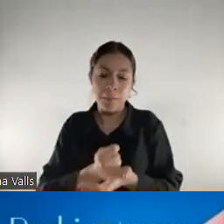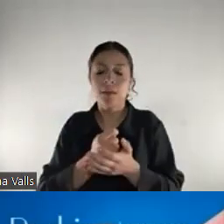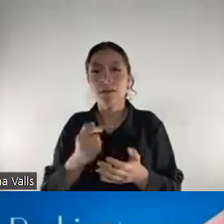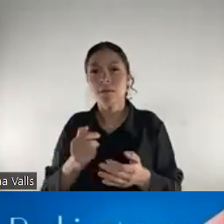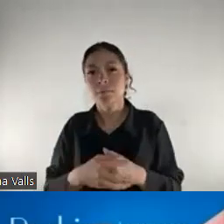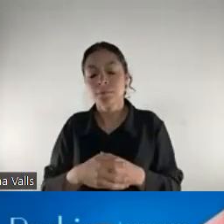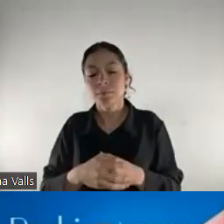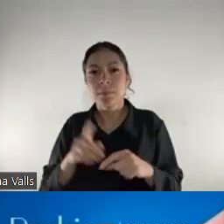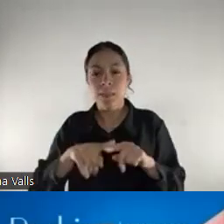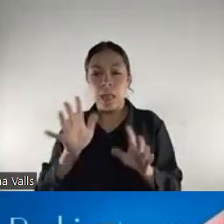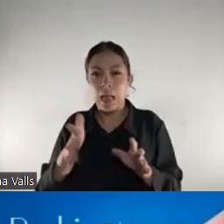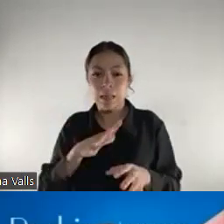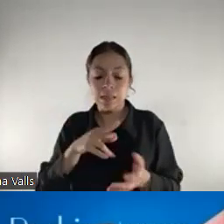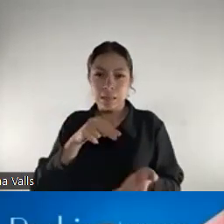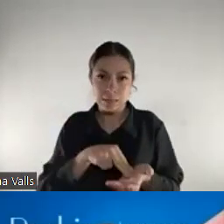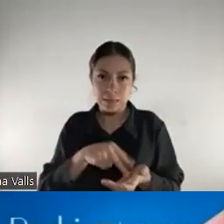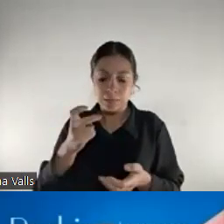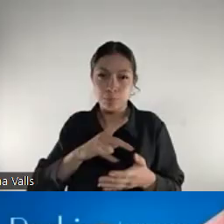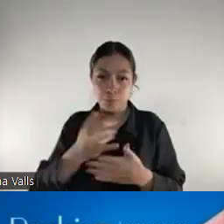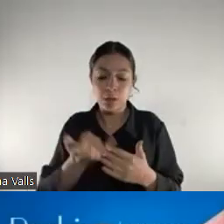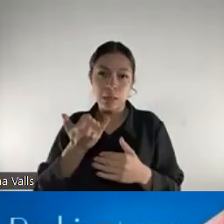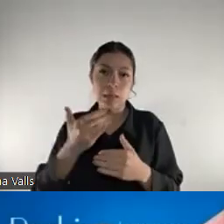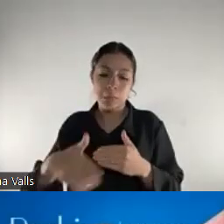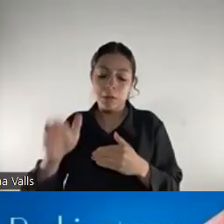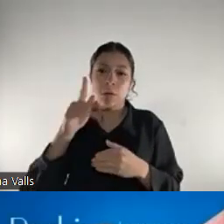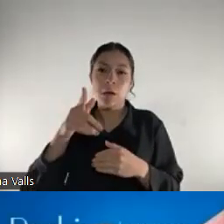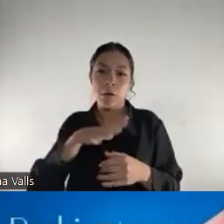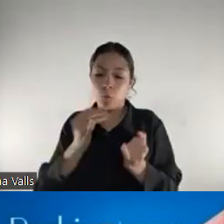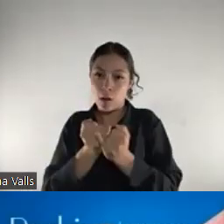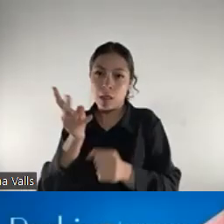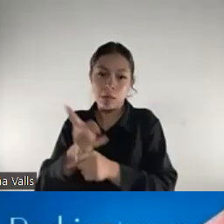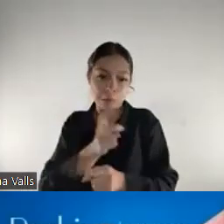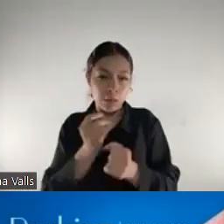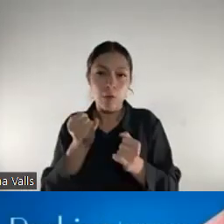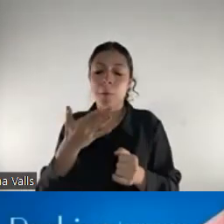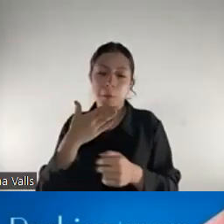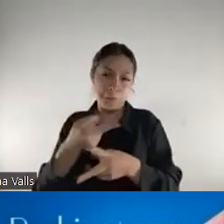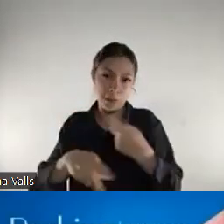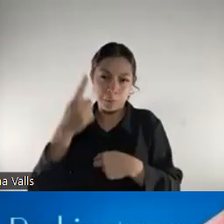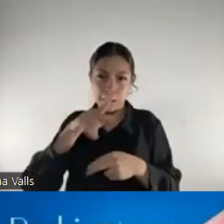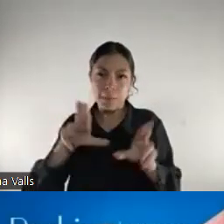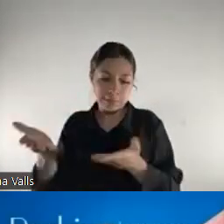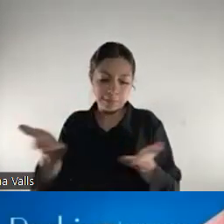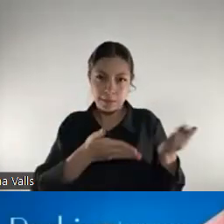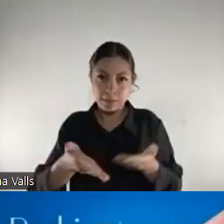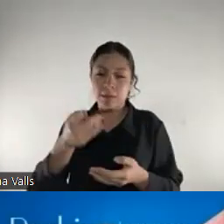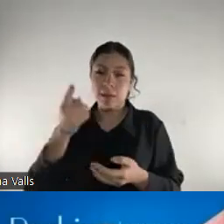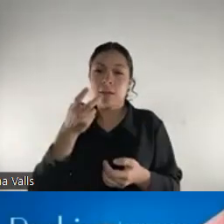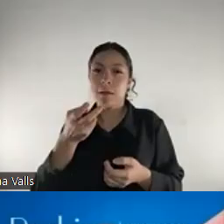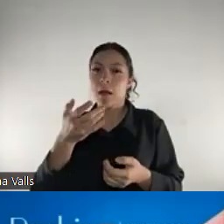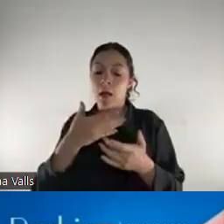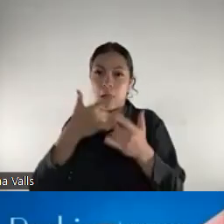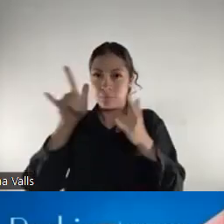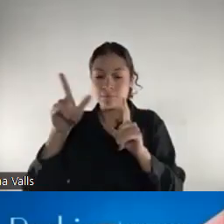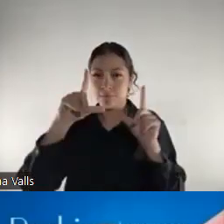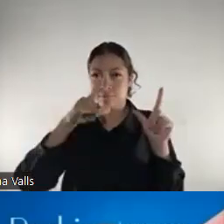están en el proyecto Pichán y quienes son también invitados y siempre bienvenidos a participar de estos espacios. Así es que vamos a abrir nuestras cámaras,